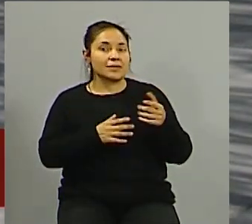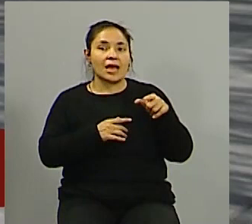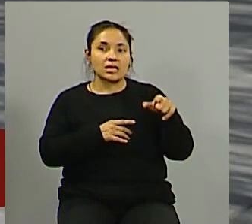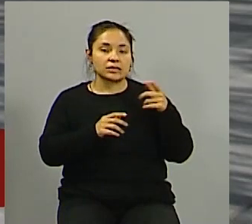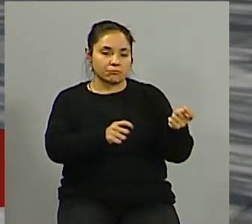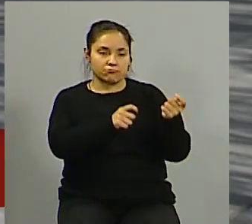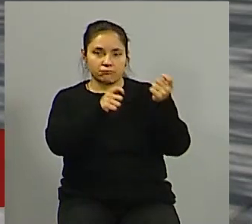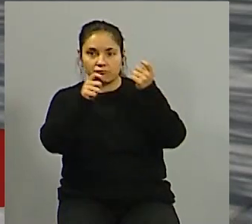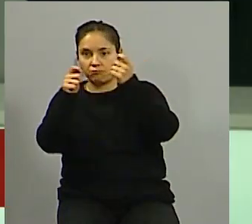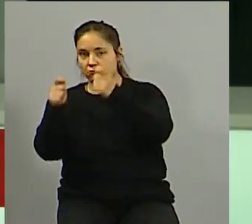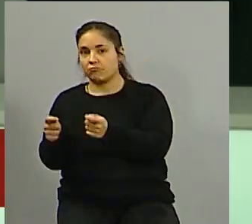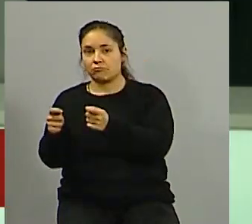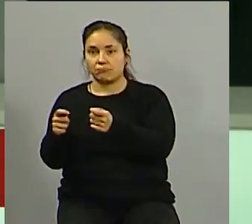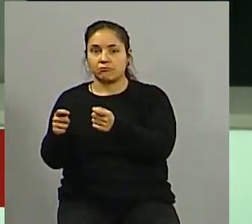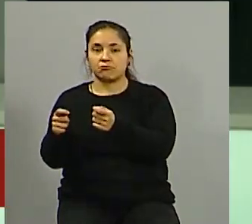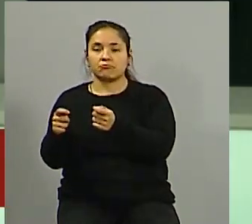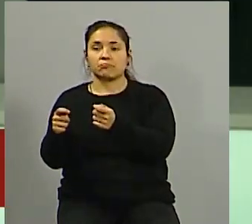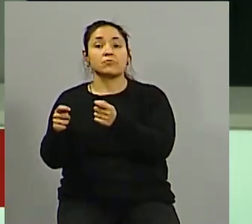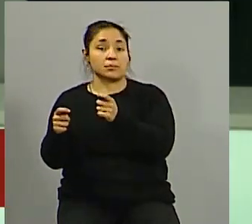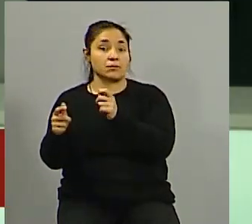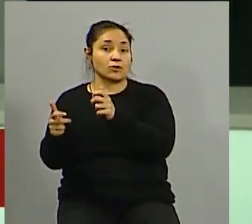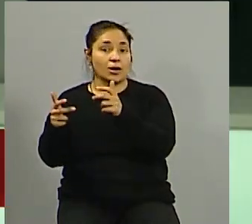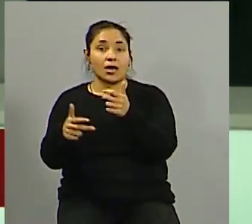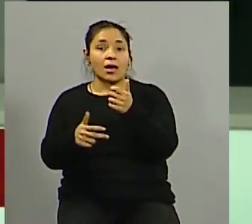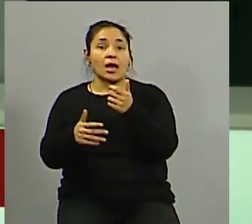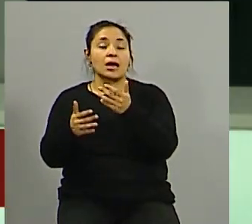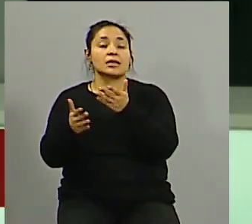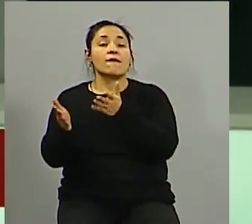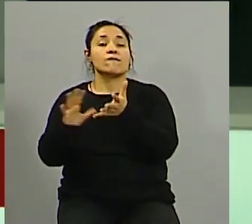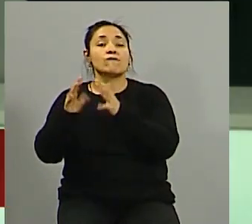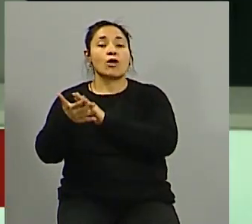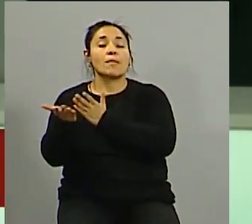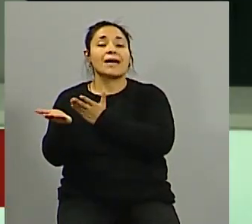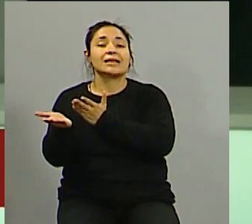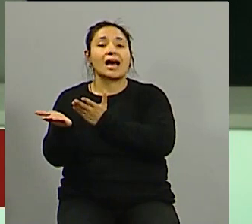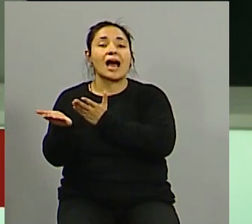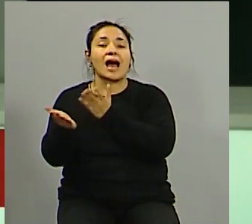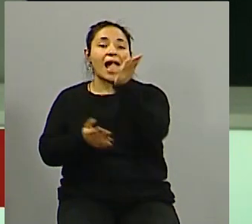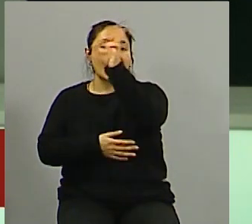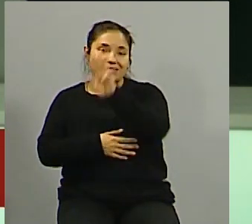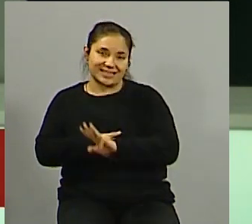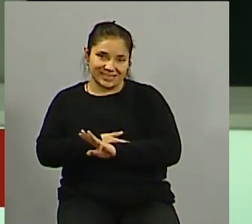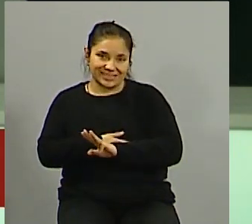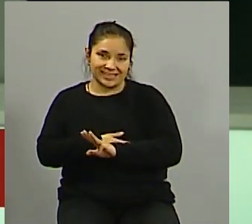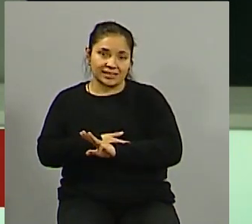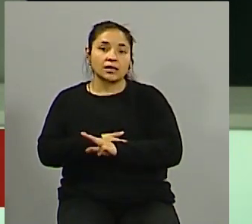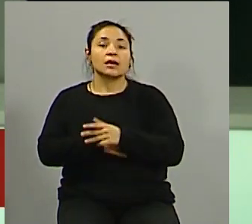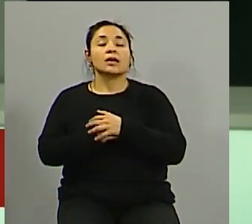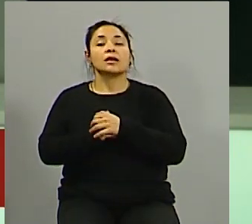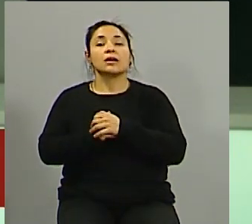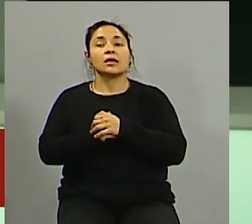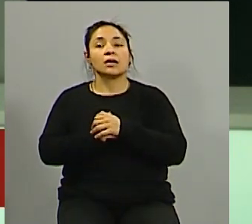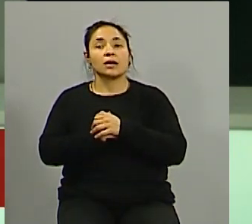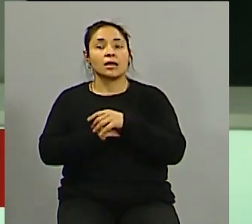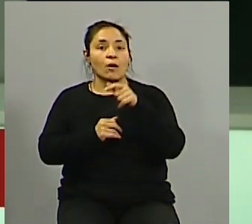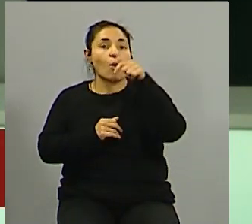migró al sistema de, que digo yo, el sistema público solidario y de reparto asistido, bueno, que es el que tenemos